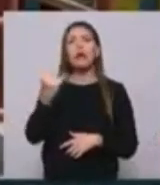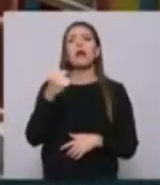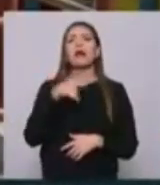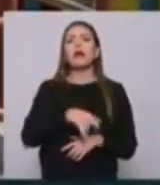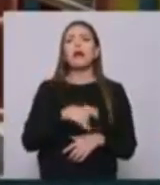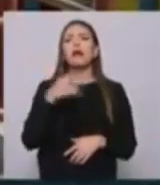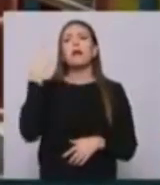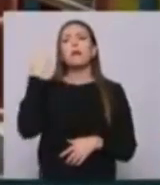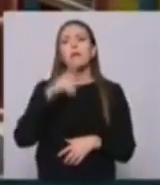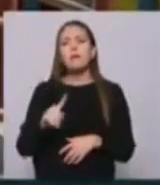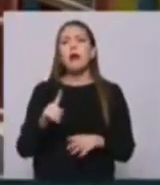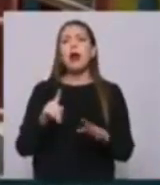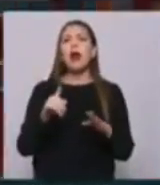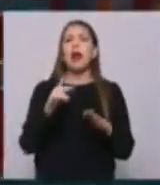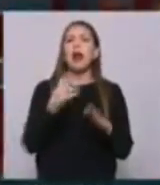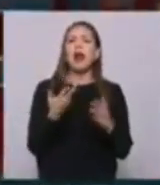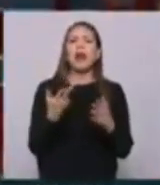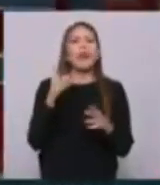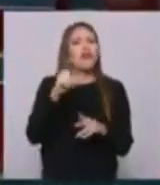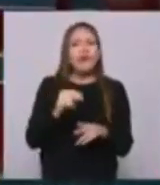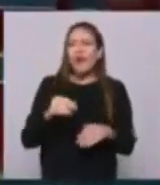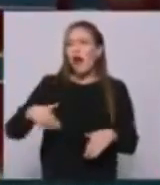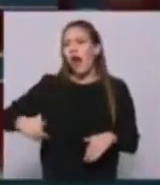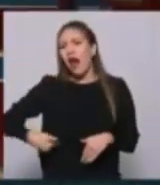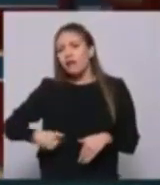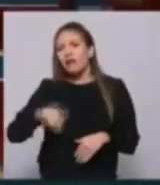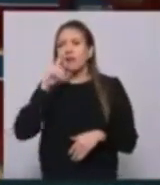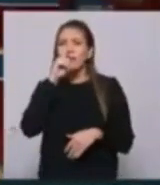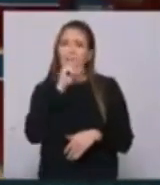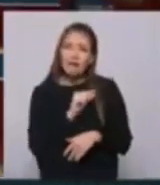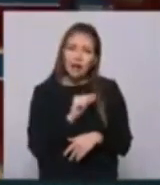pues más que nada para prevenir accidentes.